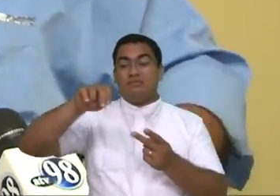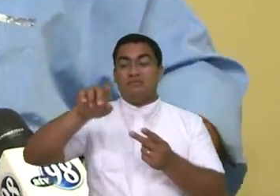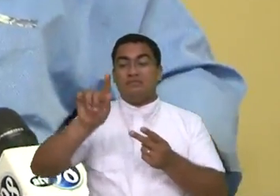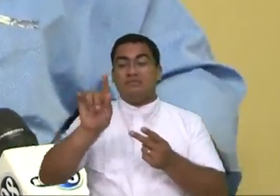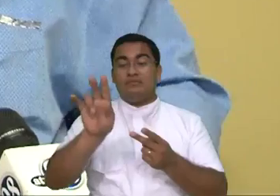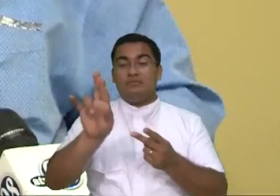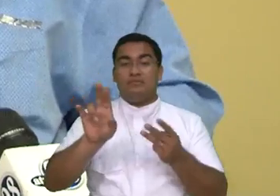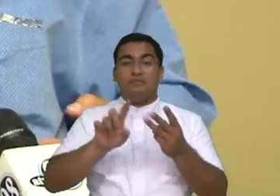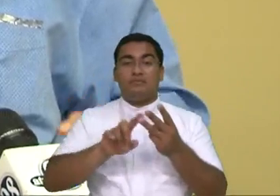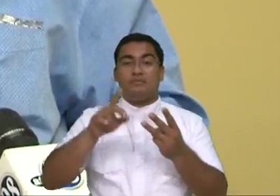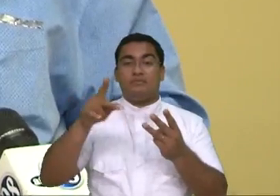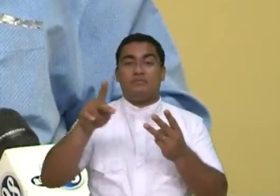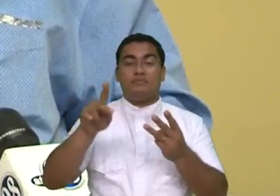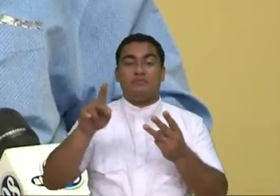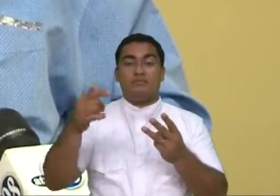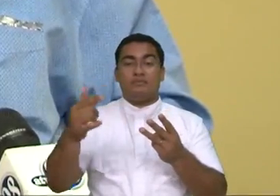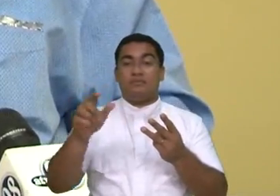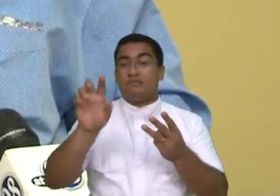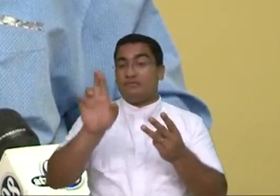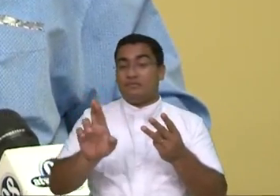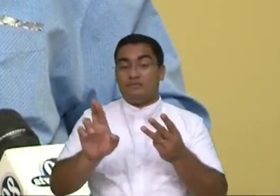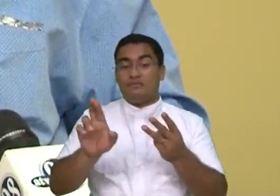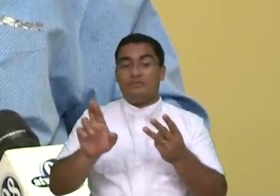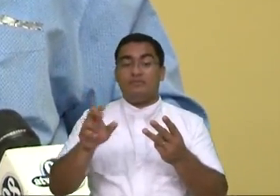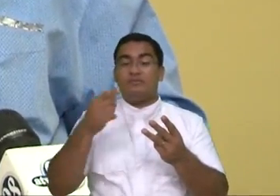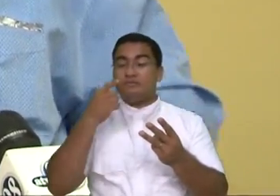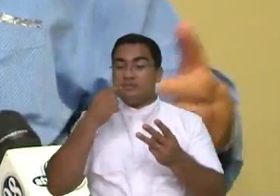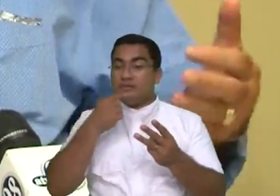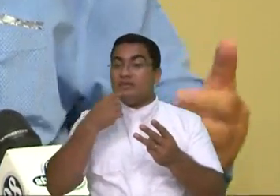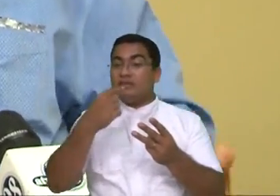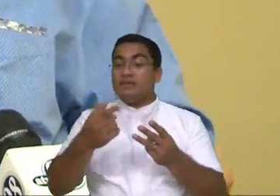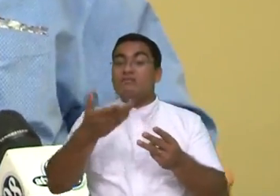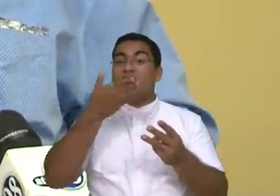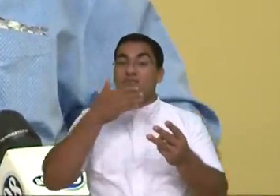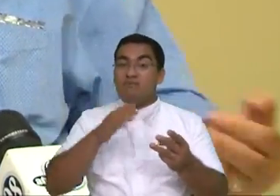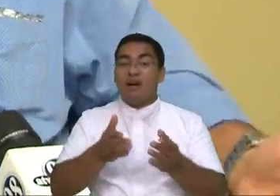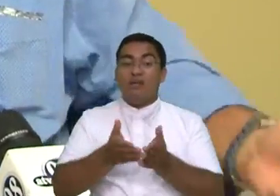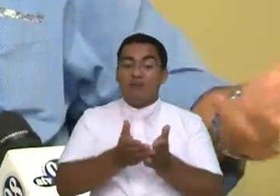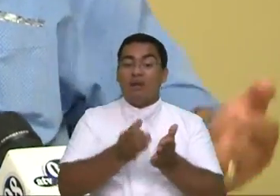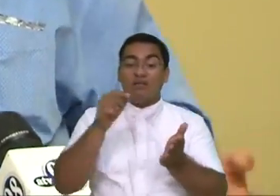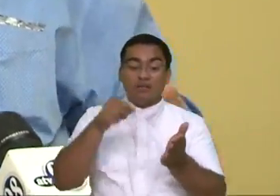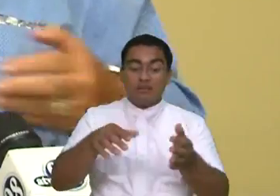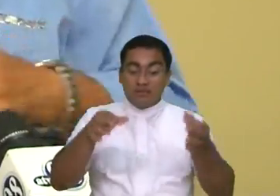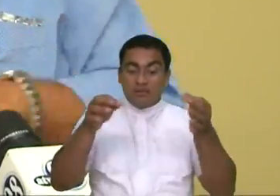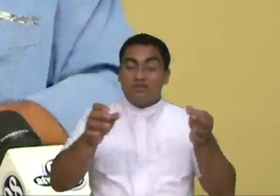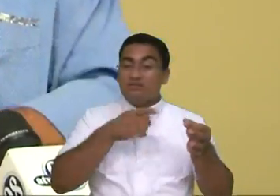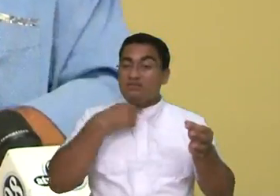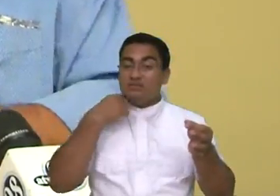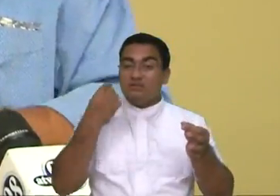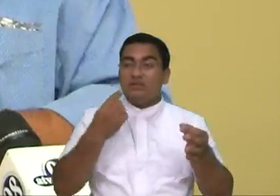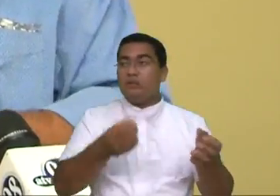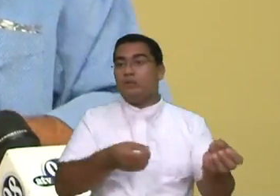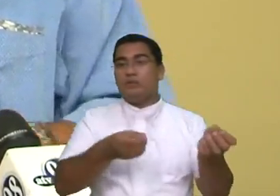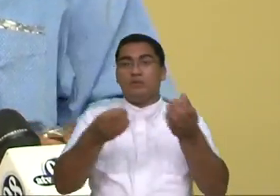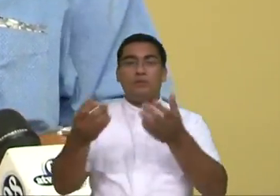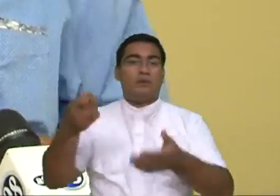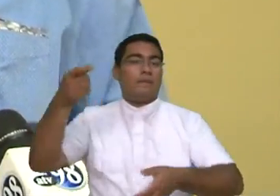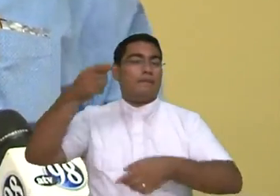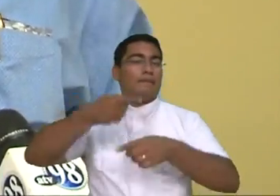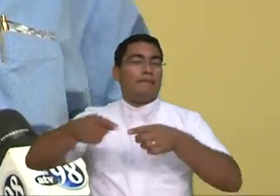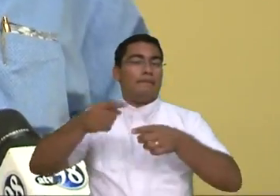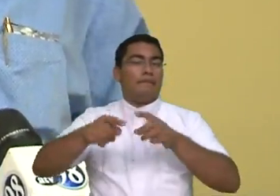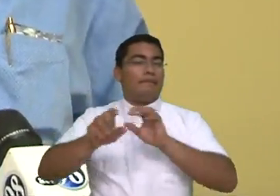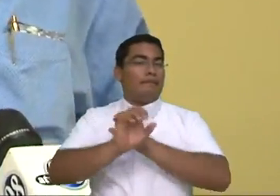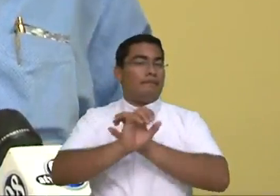Procuraduría General de la República, sacar ese repuesto o ese producto que está malo, se comprueba, se importa y se exonera de la compra de